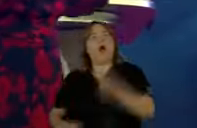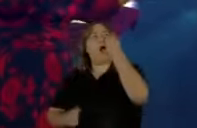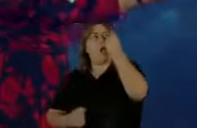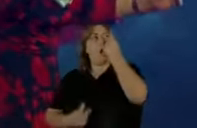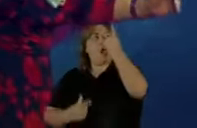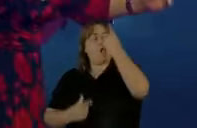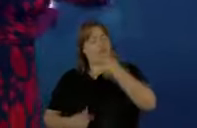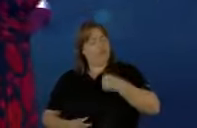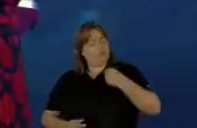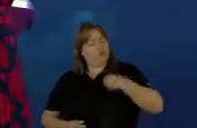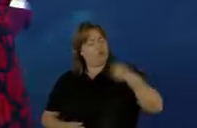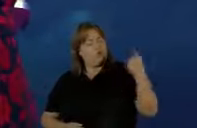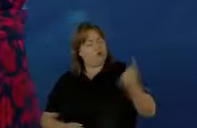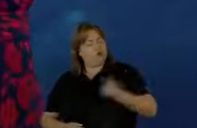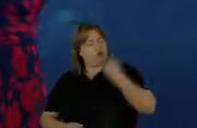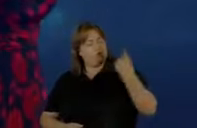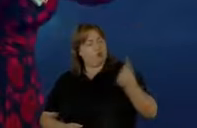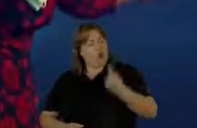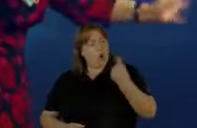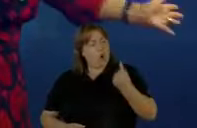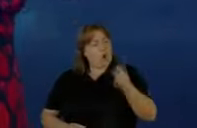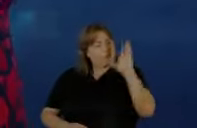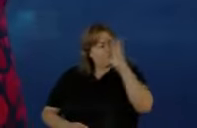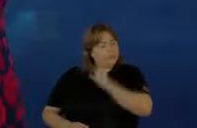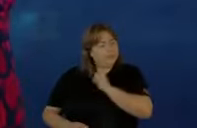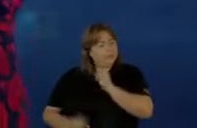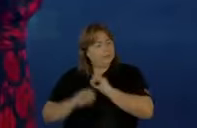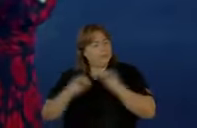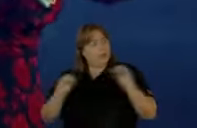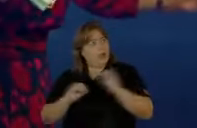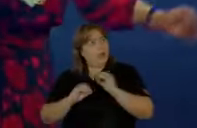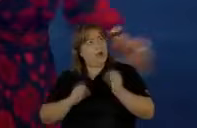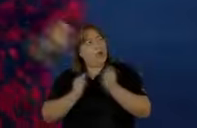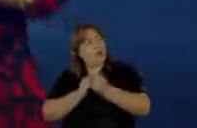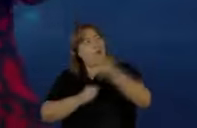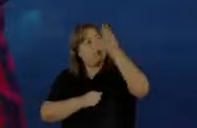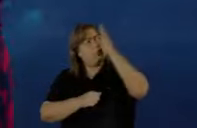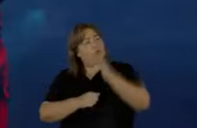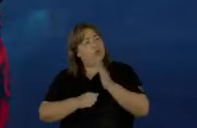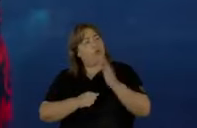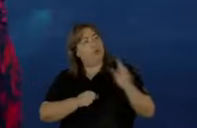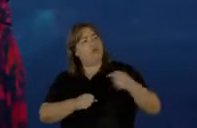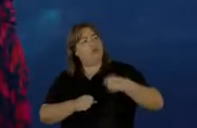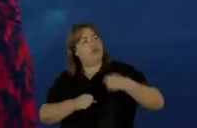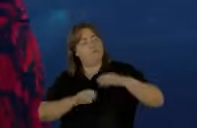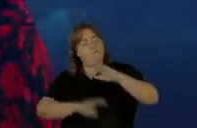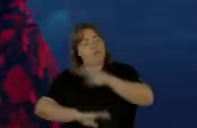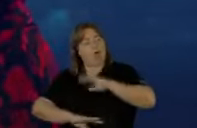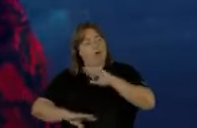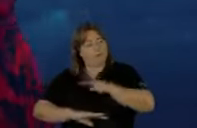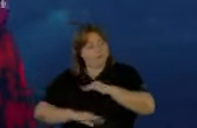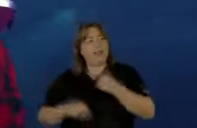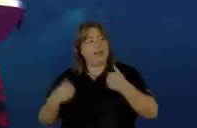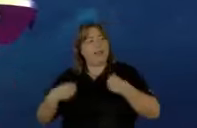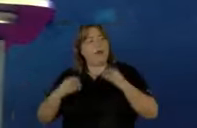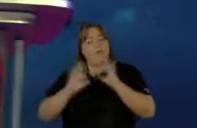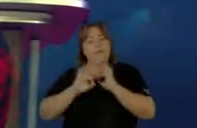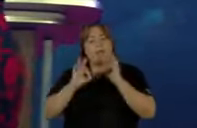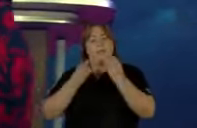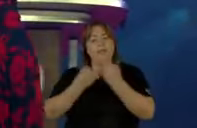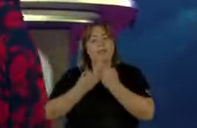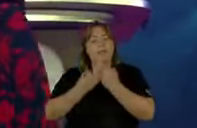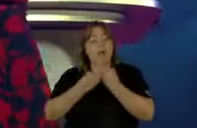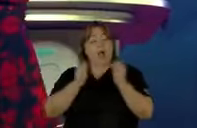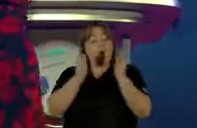eres huérfano, que a ti no te falta nada, que en Cristo lo tienes todo. Y para además tienes familia, familia que